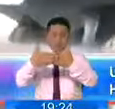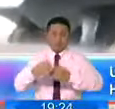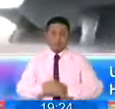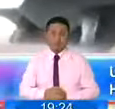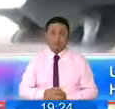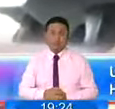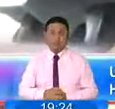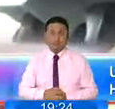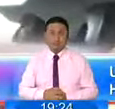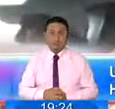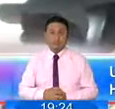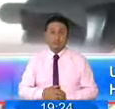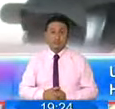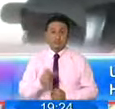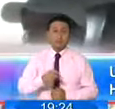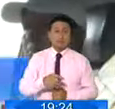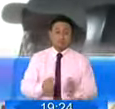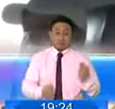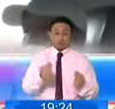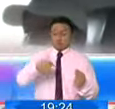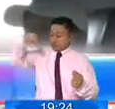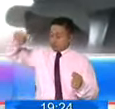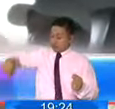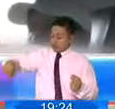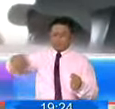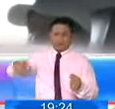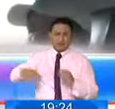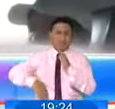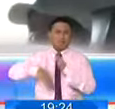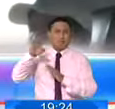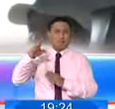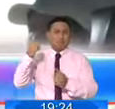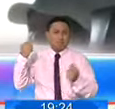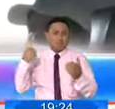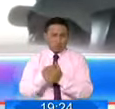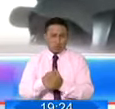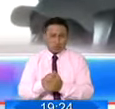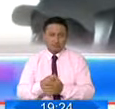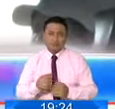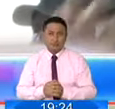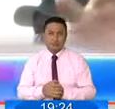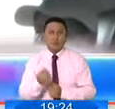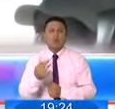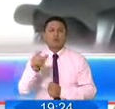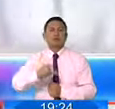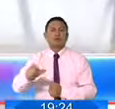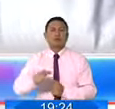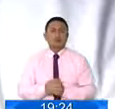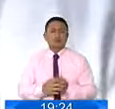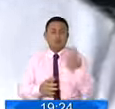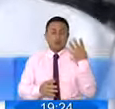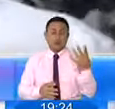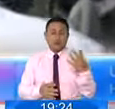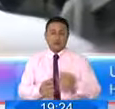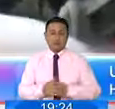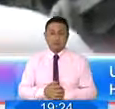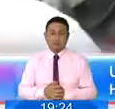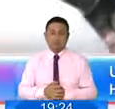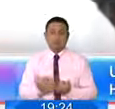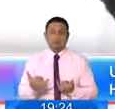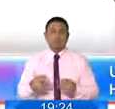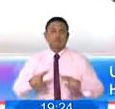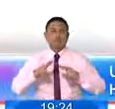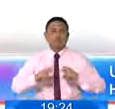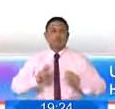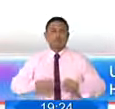más abollado es el copiloto, el más abollado y los otros dos pelados que se llevaron. Cuatro. El caso es investigado